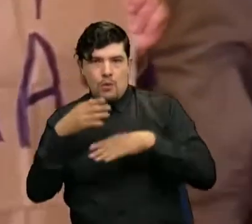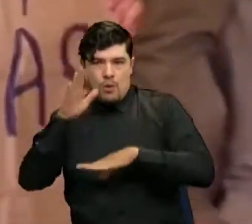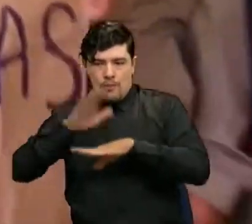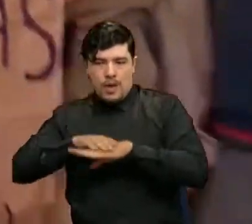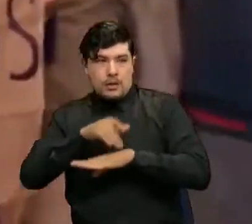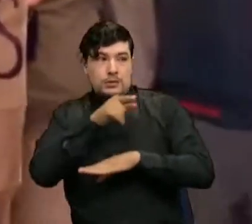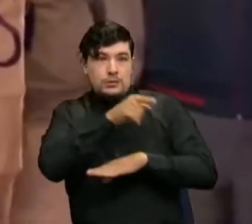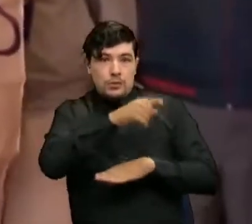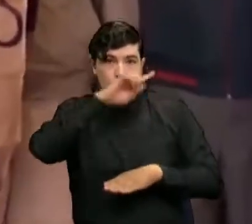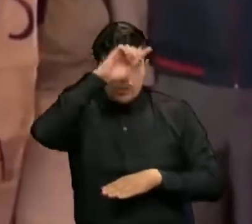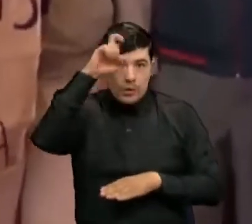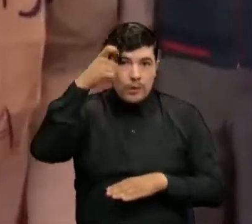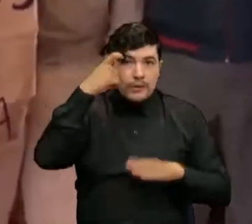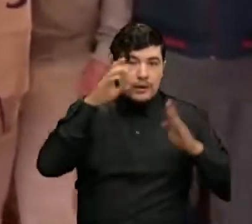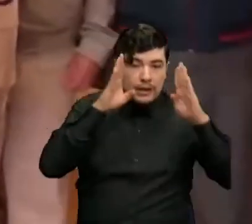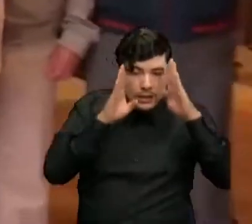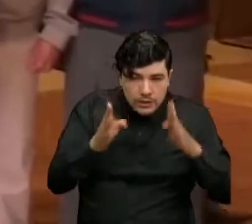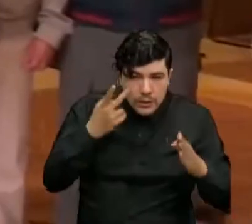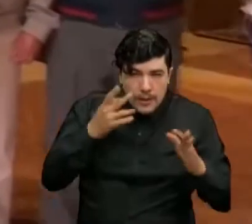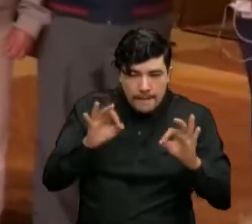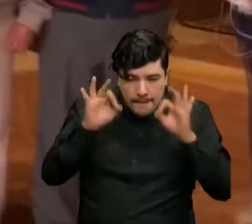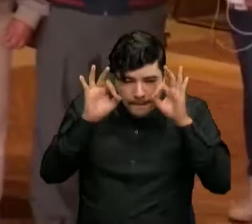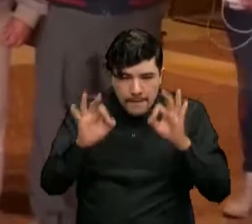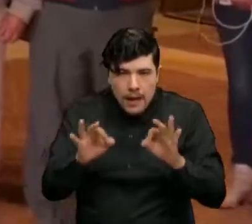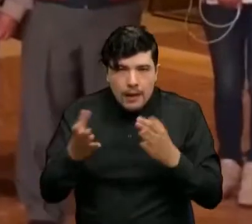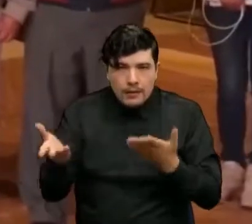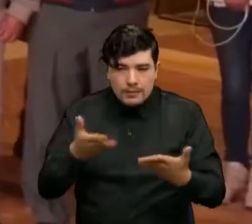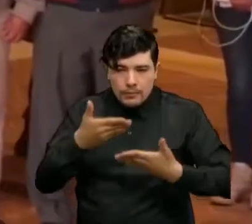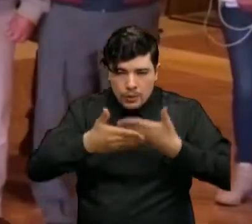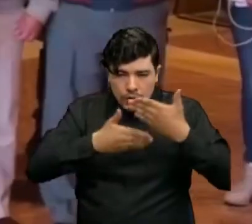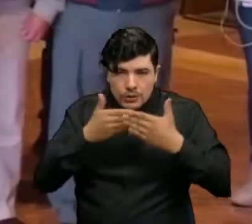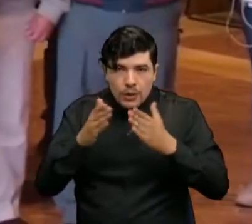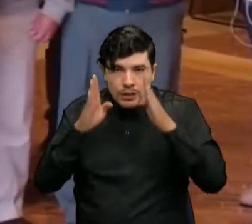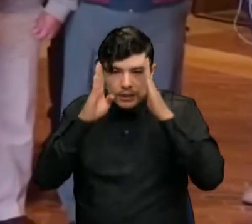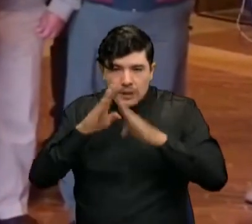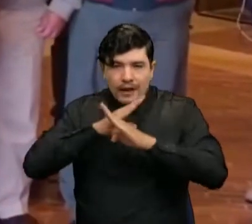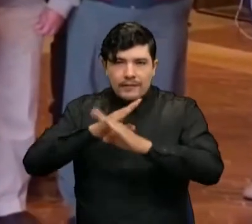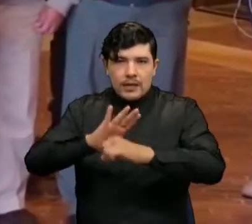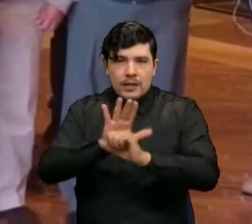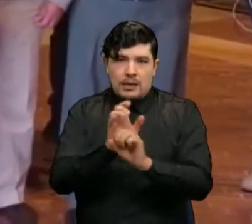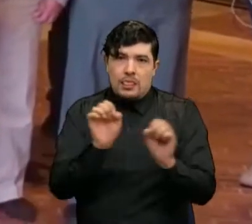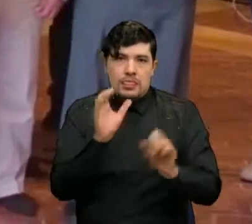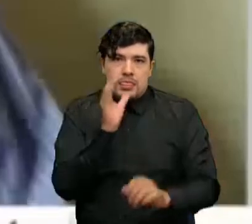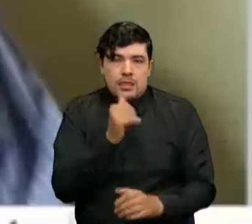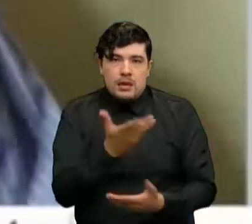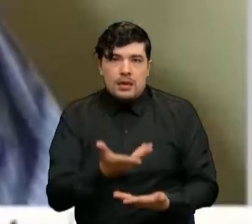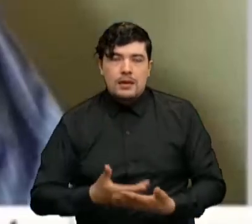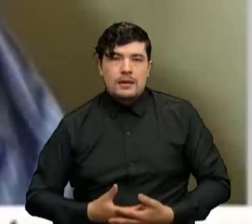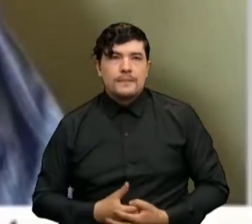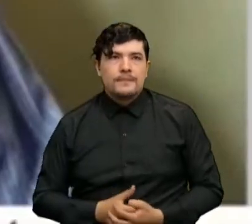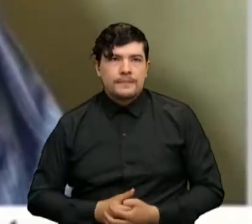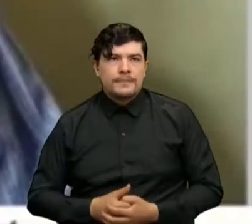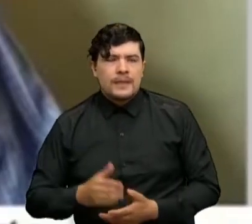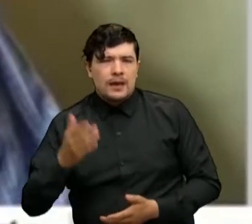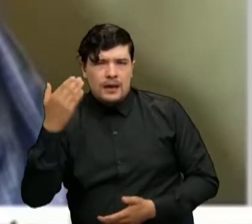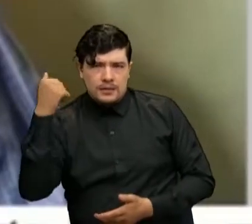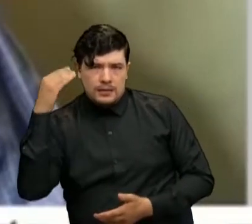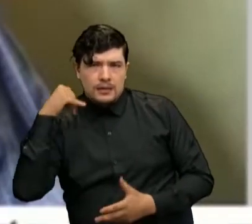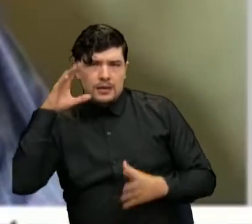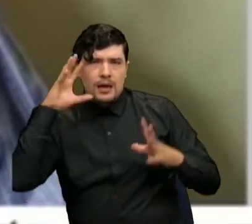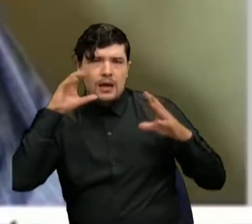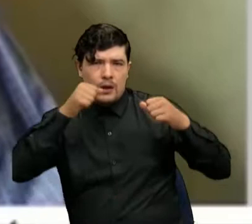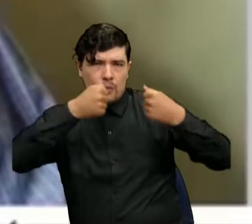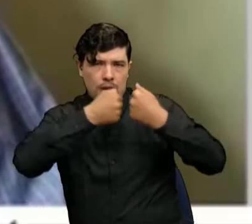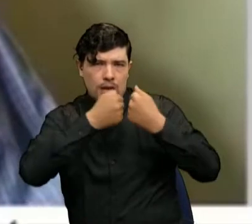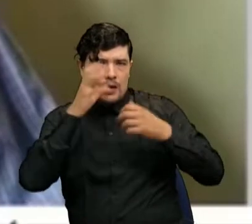diálogos con el gobierno, los resultados no han sido favorables. Ese acuerdo que hemos llegado, el gobierno